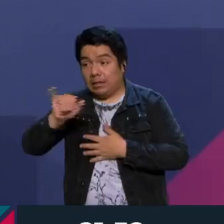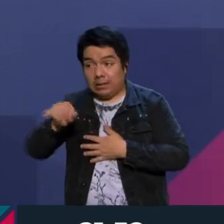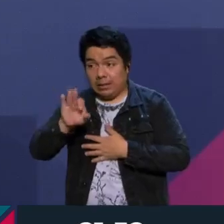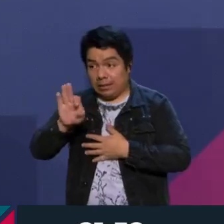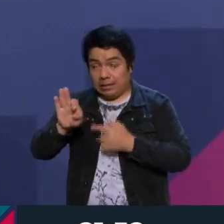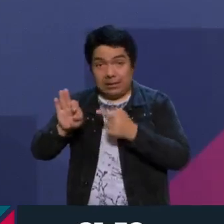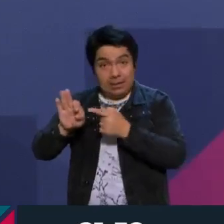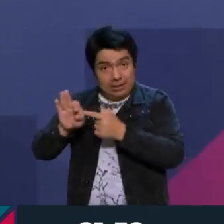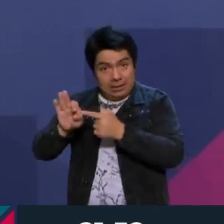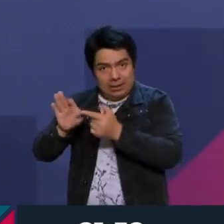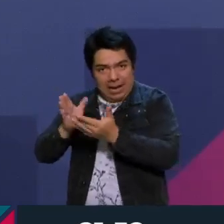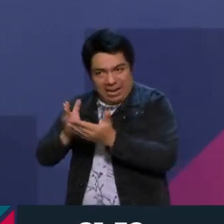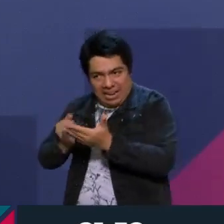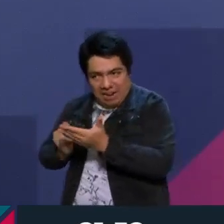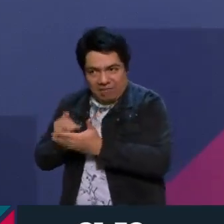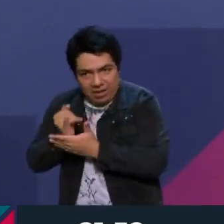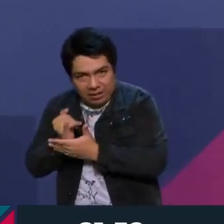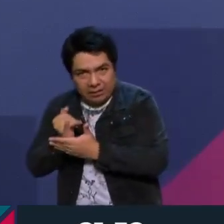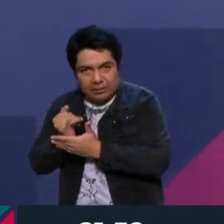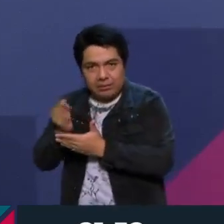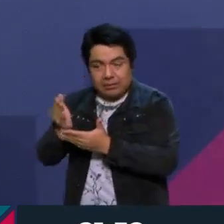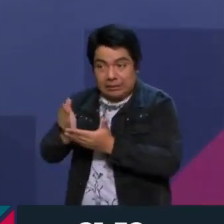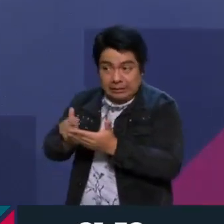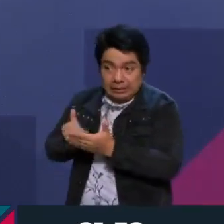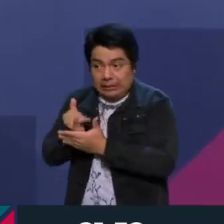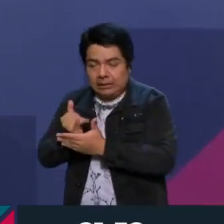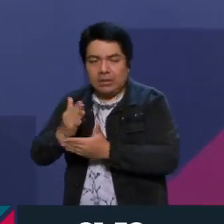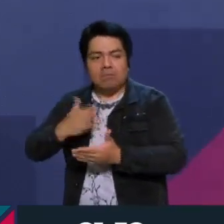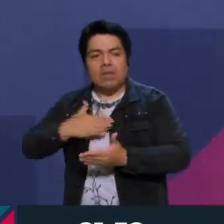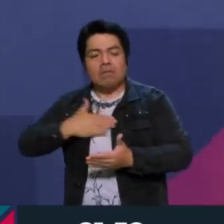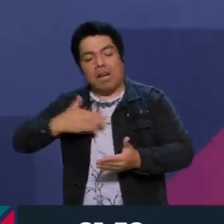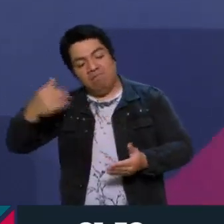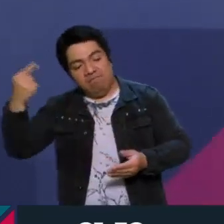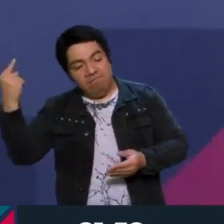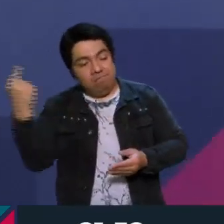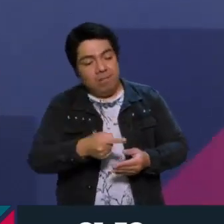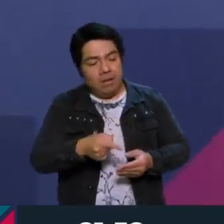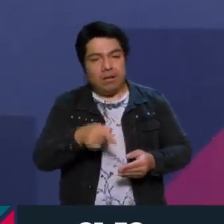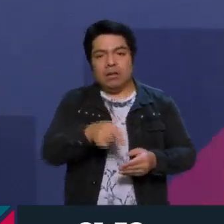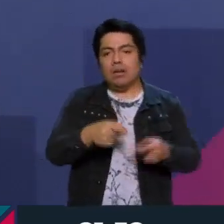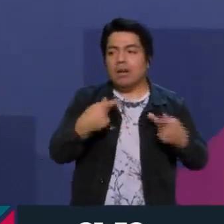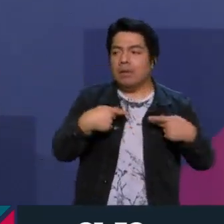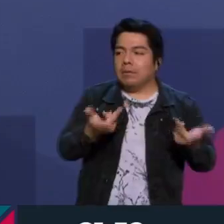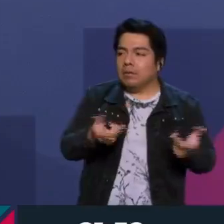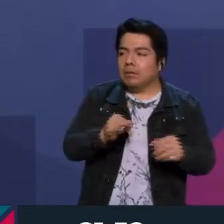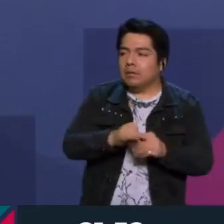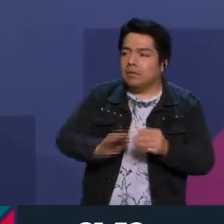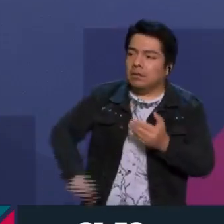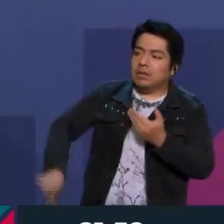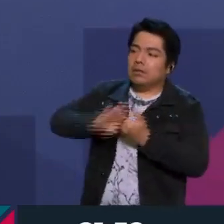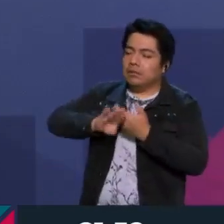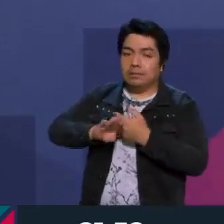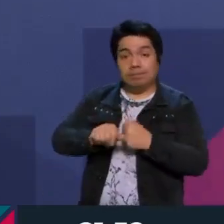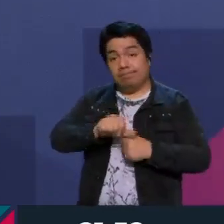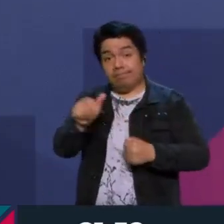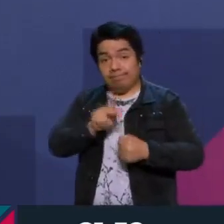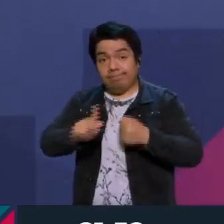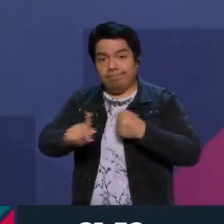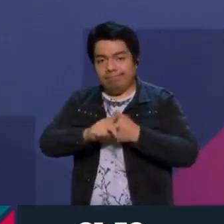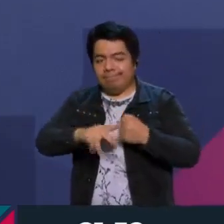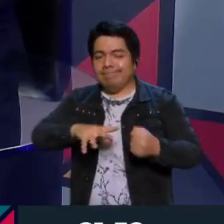toma, digamos, la delantera y se impone de una manera contraria a la voluntad popular. Esto ha pasado en otras partes y yo